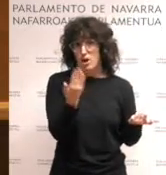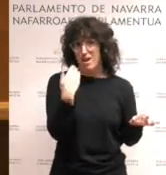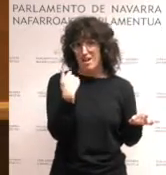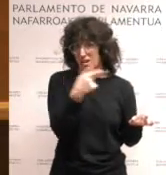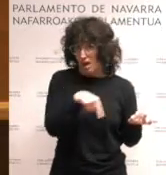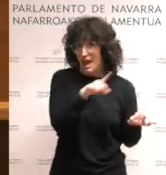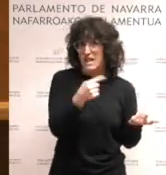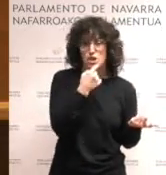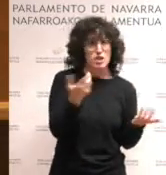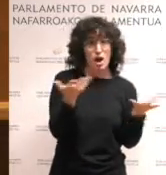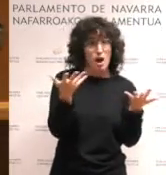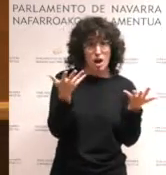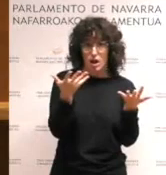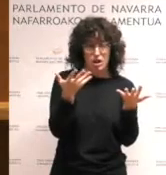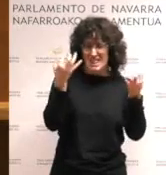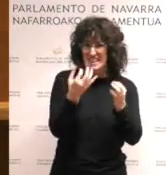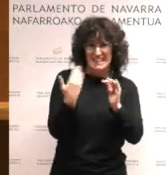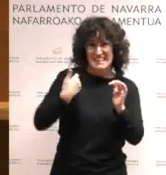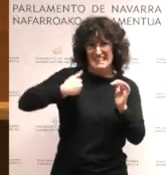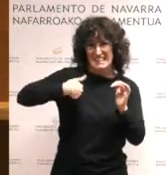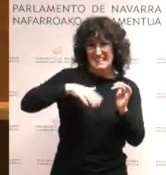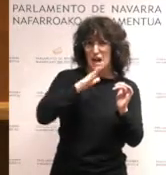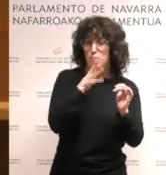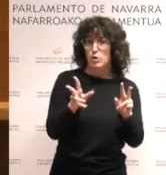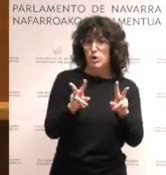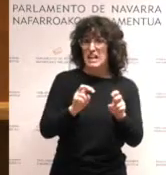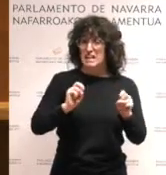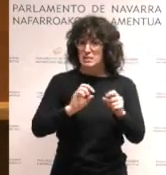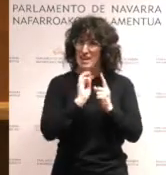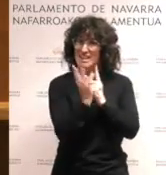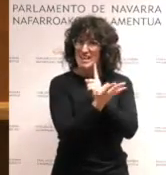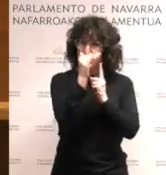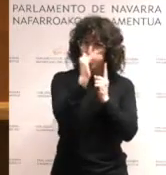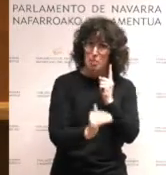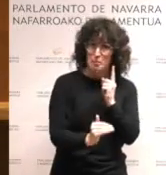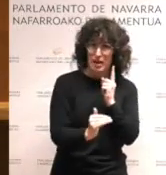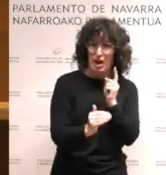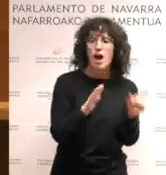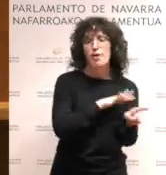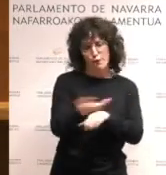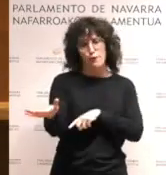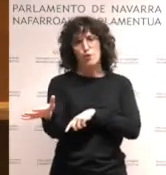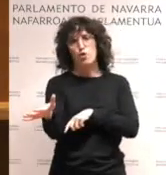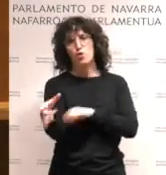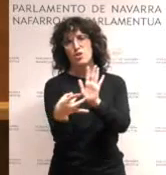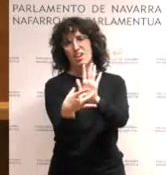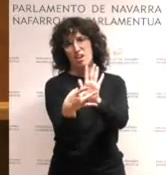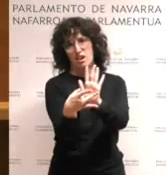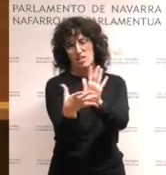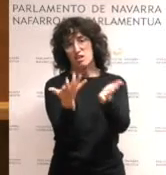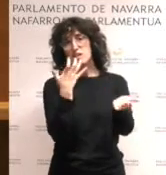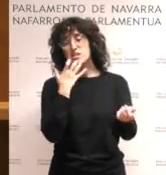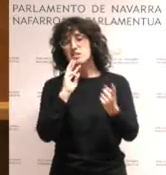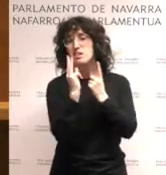necesaria y urgente, eran que las bajadas de ratios, según ellos, inciden directamente en la calidad educativa. Es decir, a menor ratio, mayor